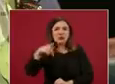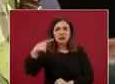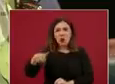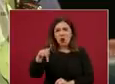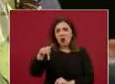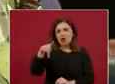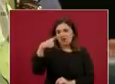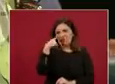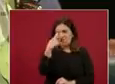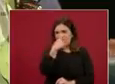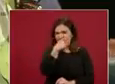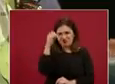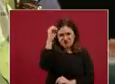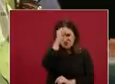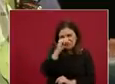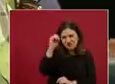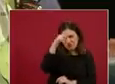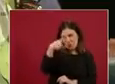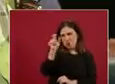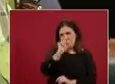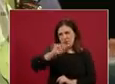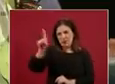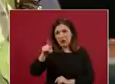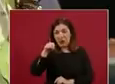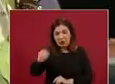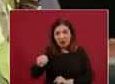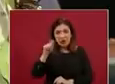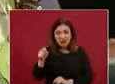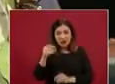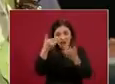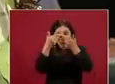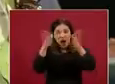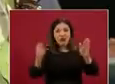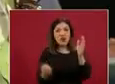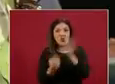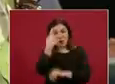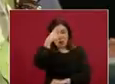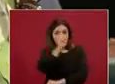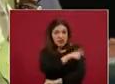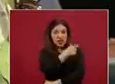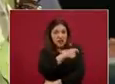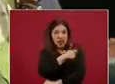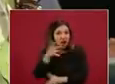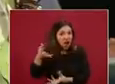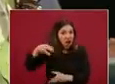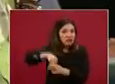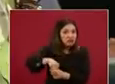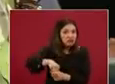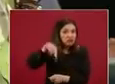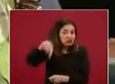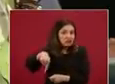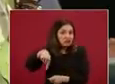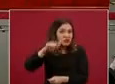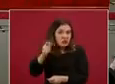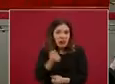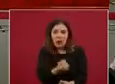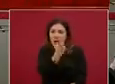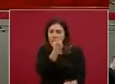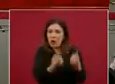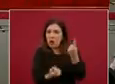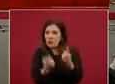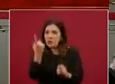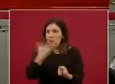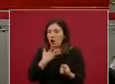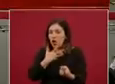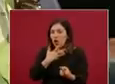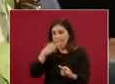ojo y profesional, si esto abre como un nuevo panorama en el desarrollo de vacunas y qué podría significar, y si alguna de las opciones en las que está